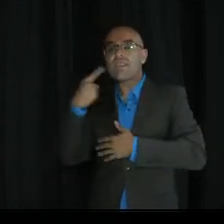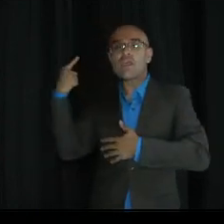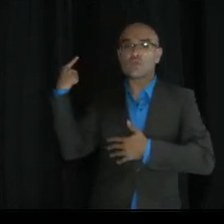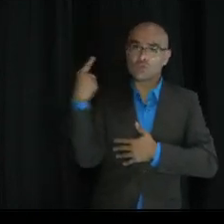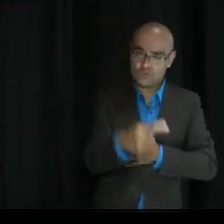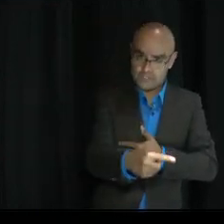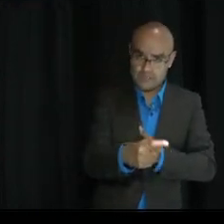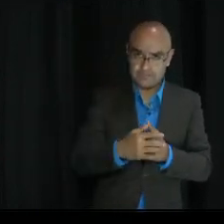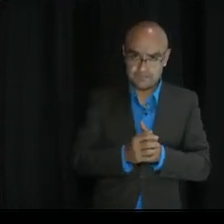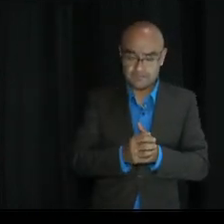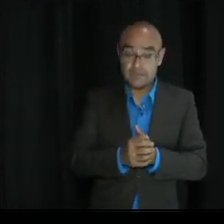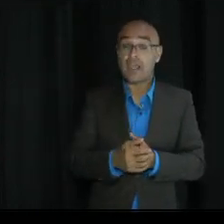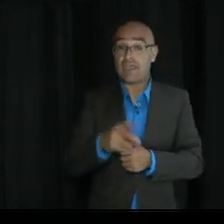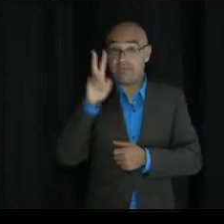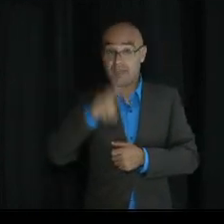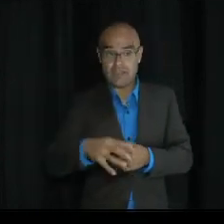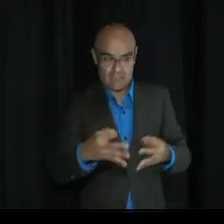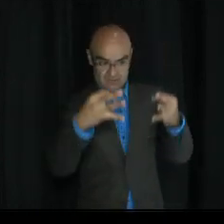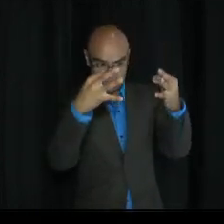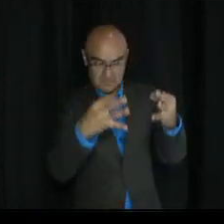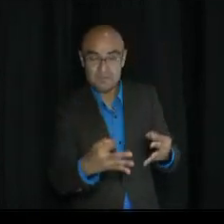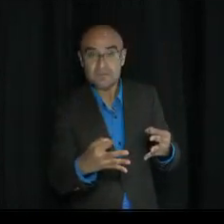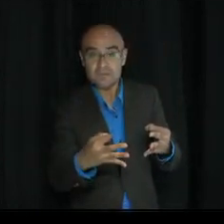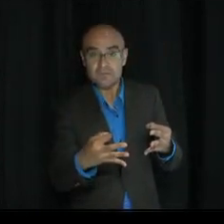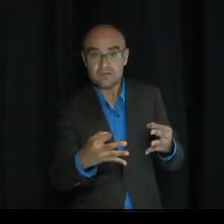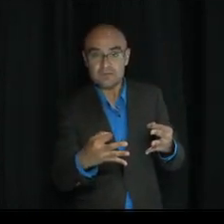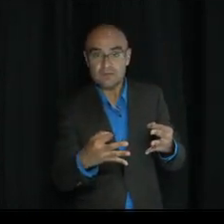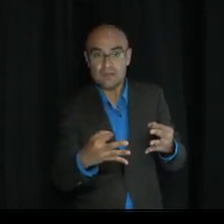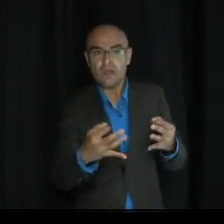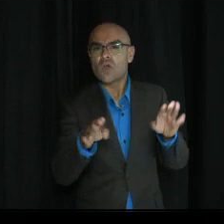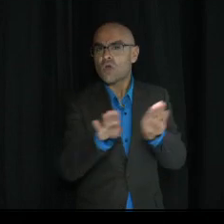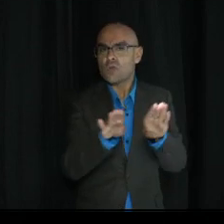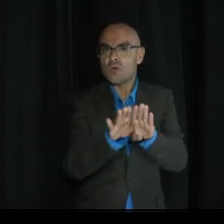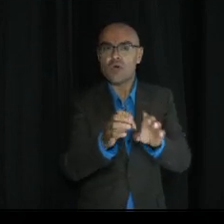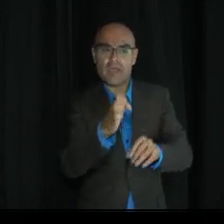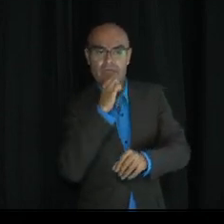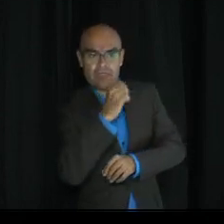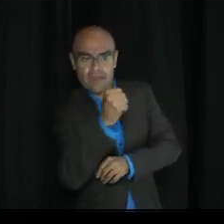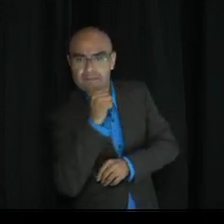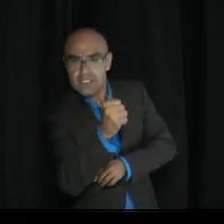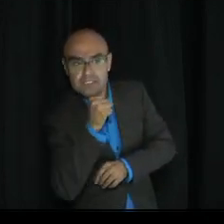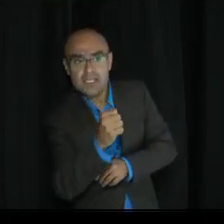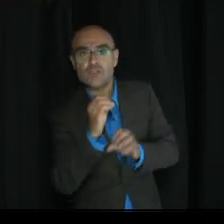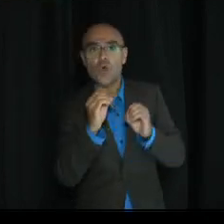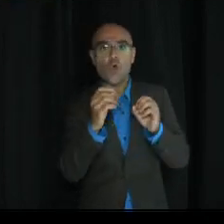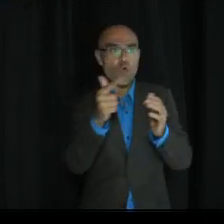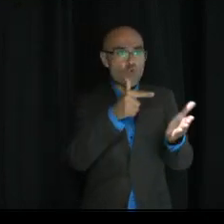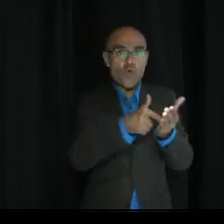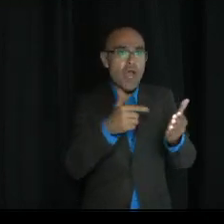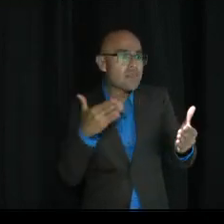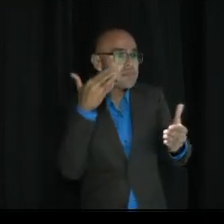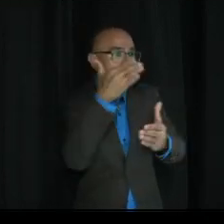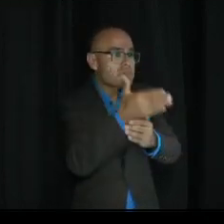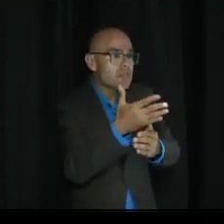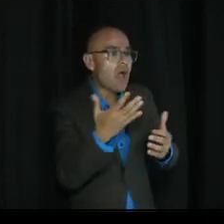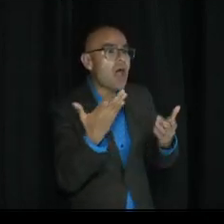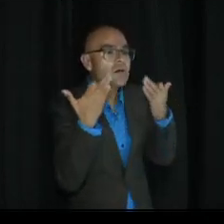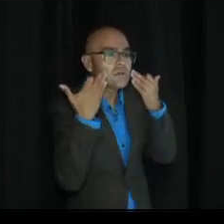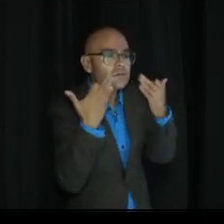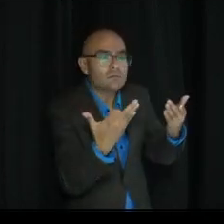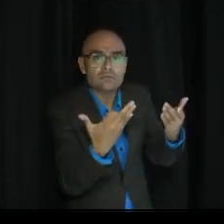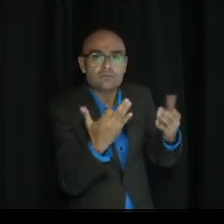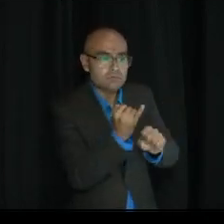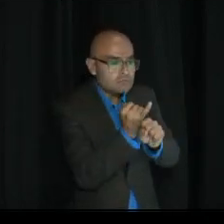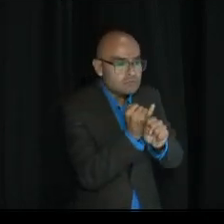comprobable tanto a través de los sentidos como a través de entrevistas. La función principal de ellos es ir al lugar del hecho, realizar